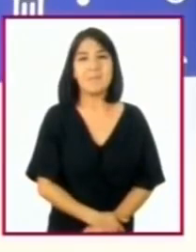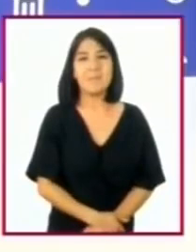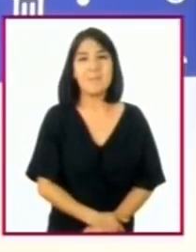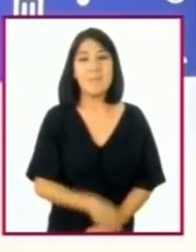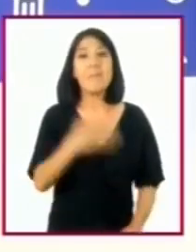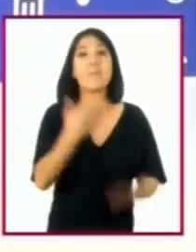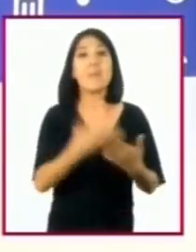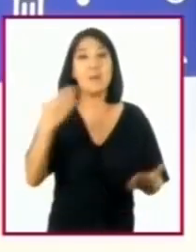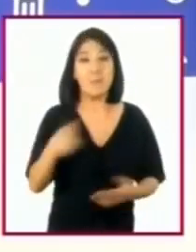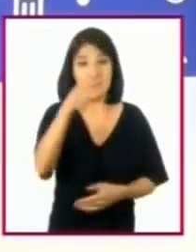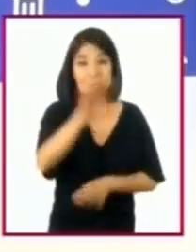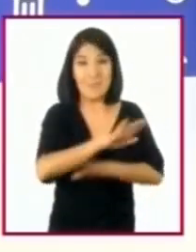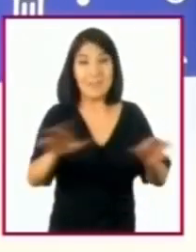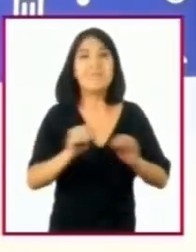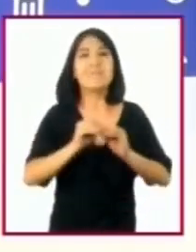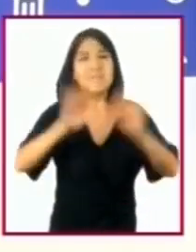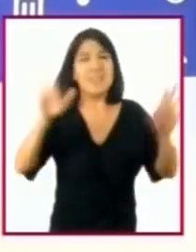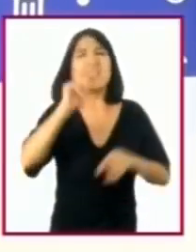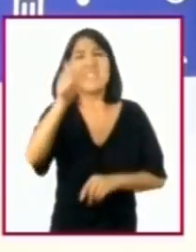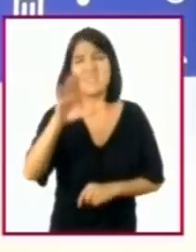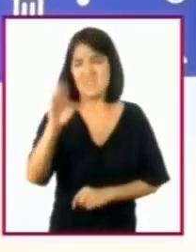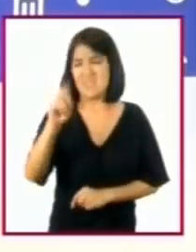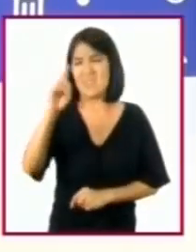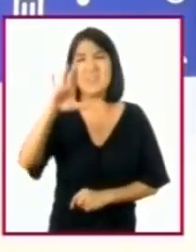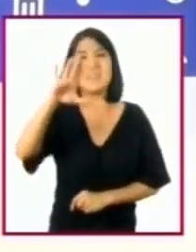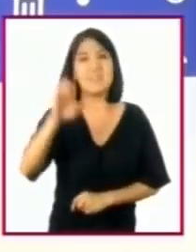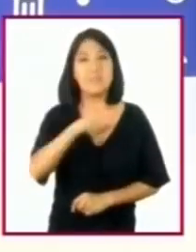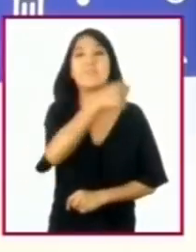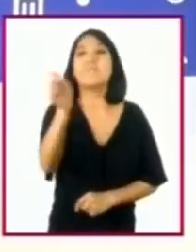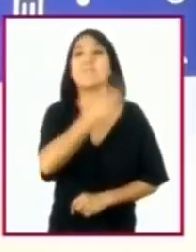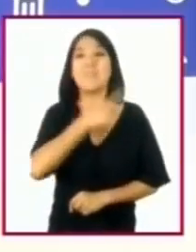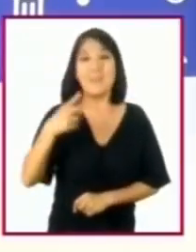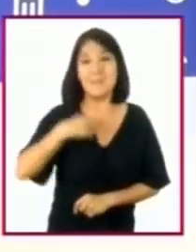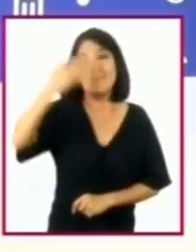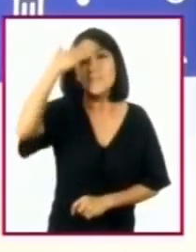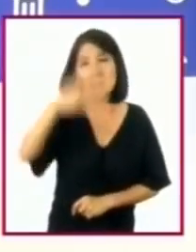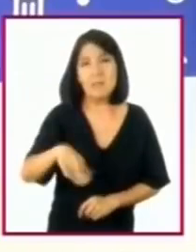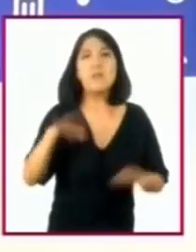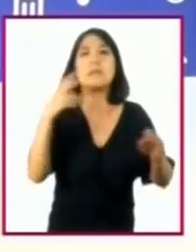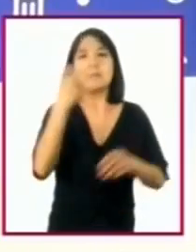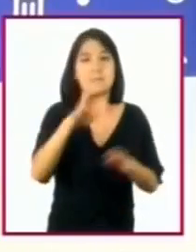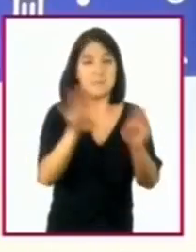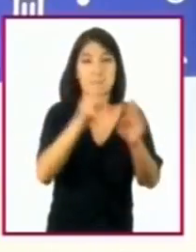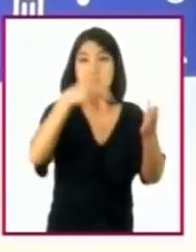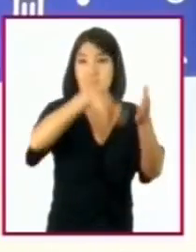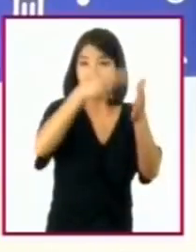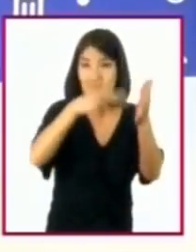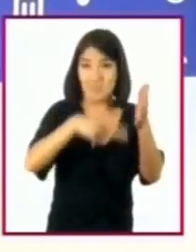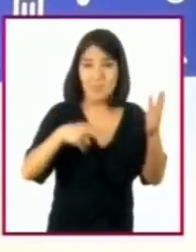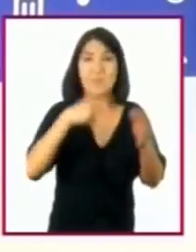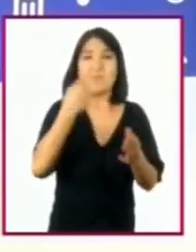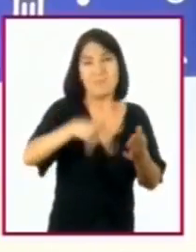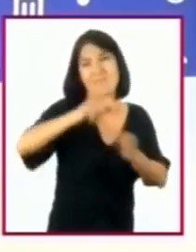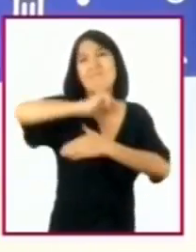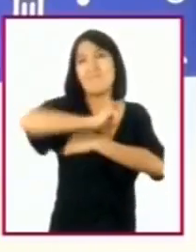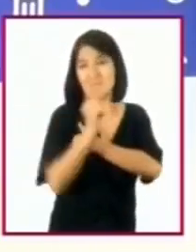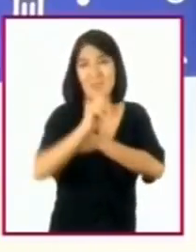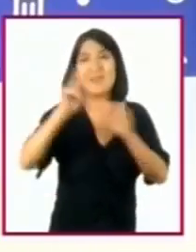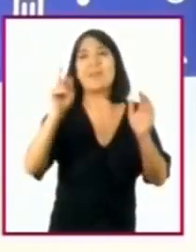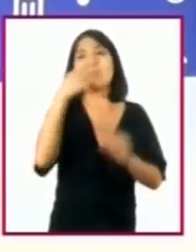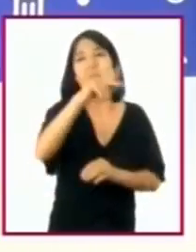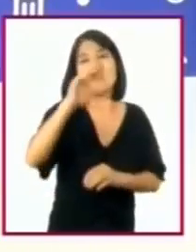Ahora que tienen claro lo que es un códice, deben saber que estos documentos pictóricos hacen alusión a dos de las